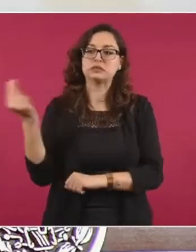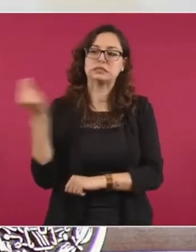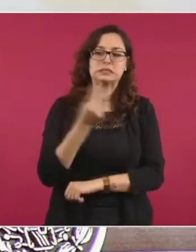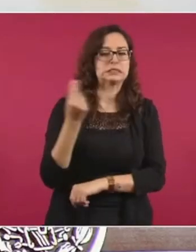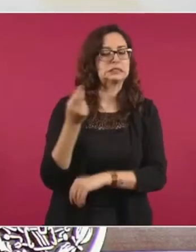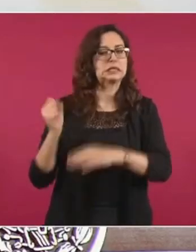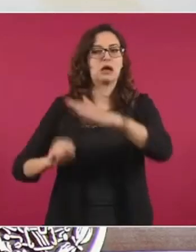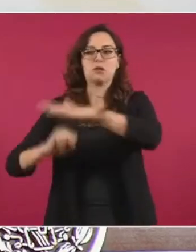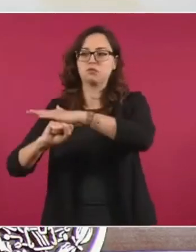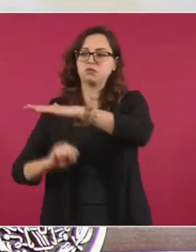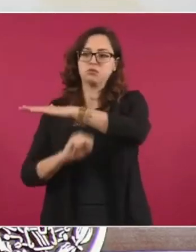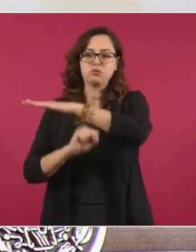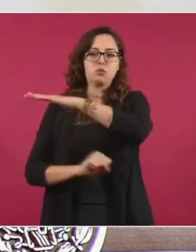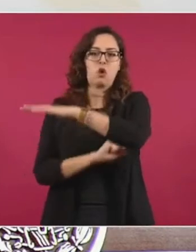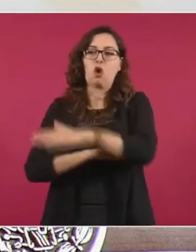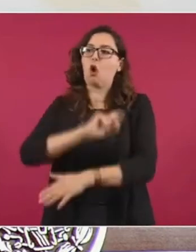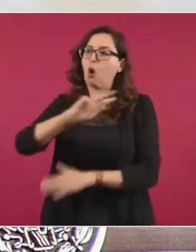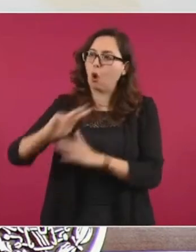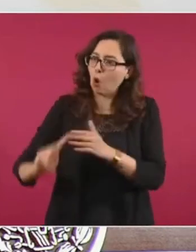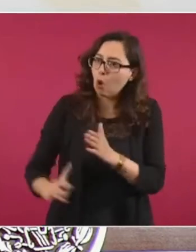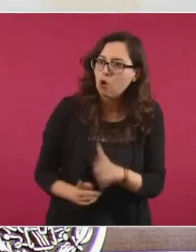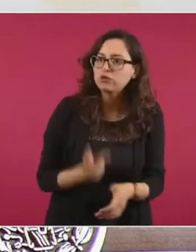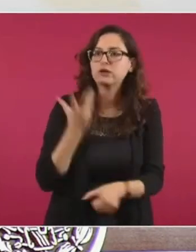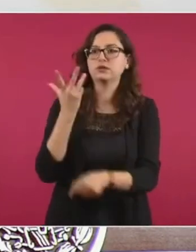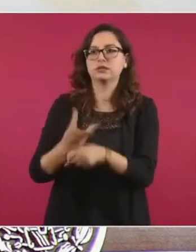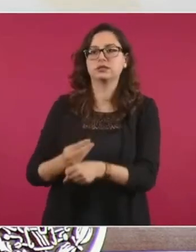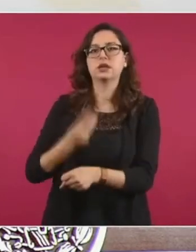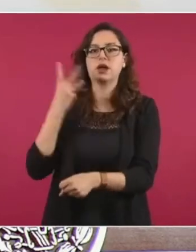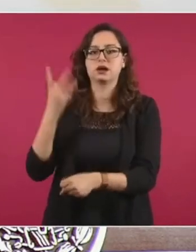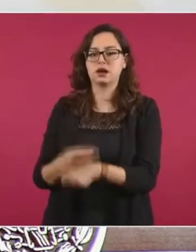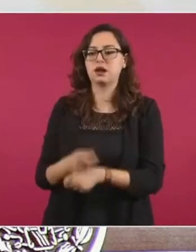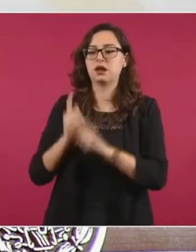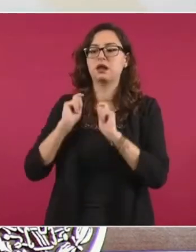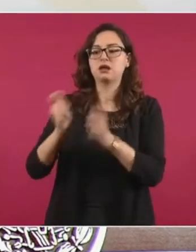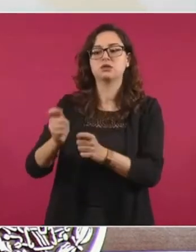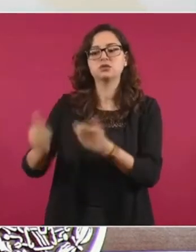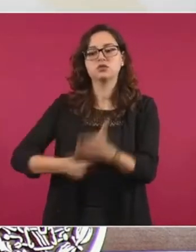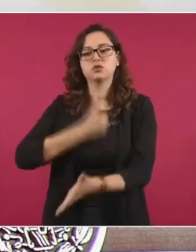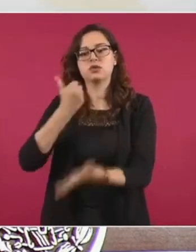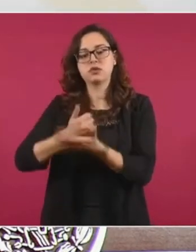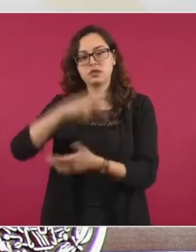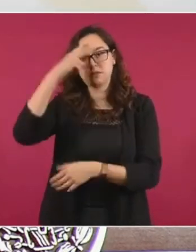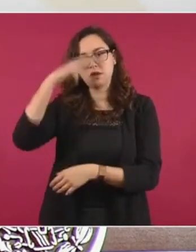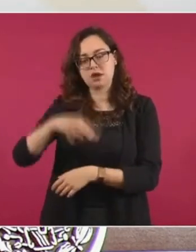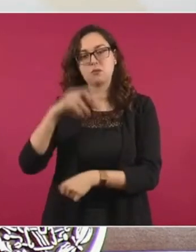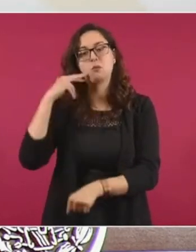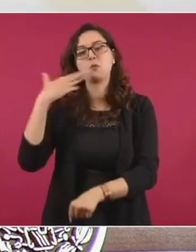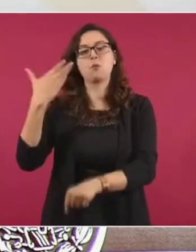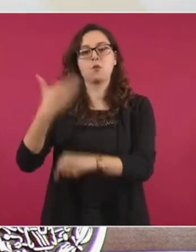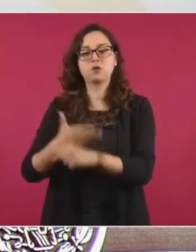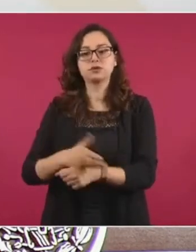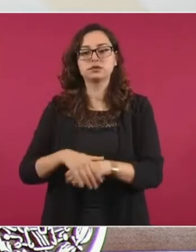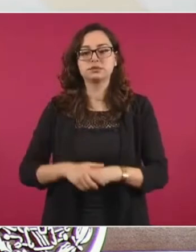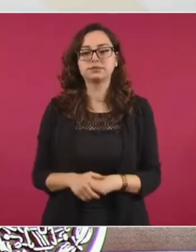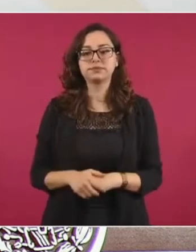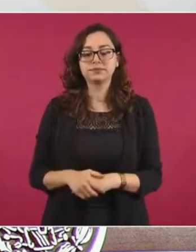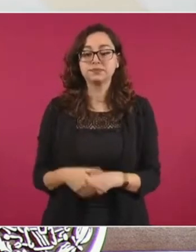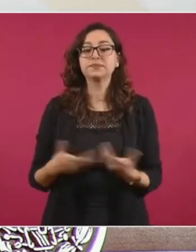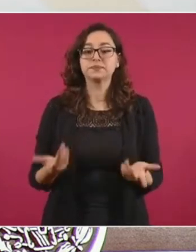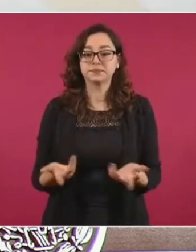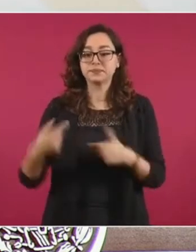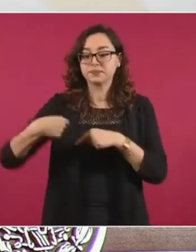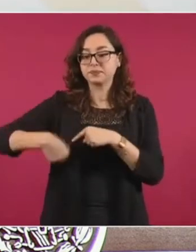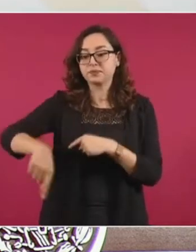de la Ciudad de México, que está a cargo de esta obra, así como mantenimiento durante todo el